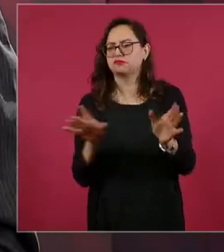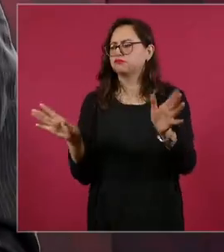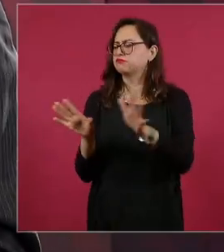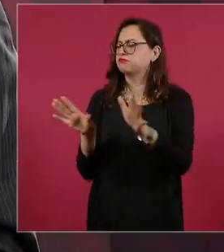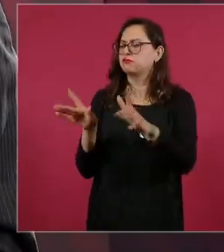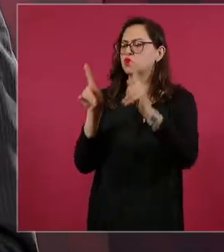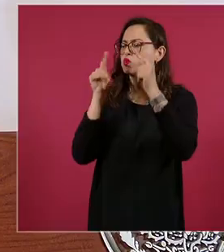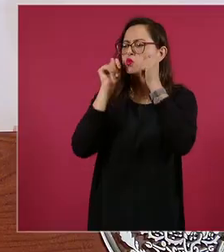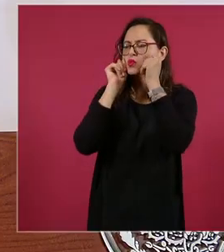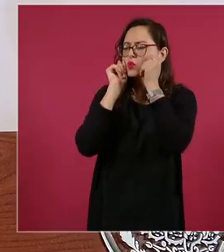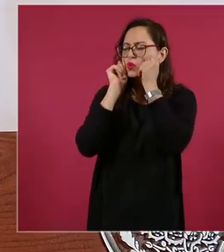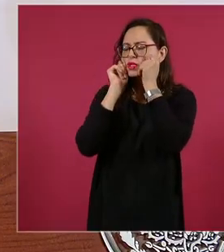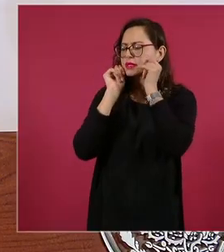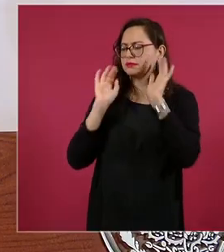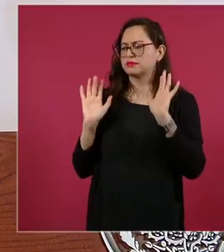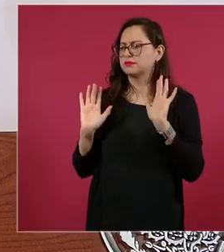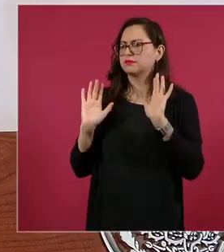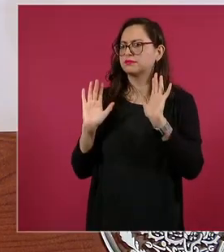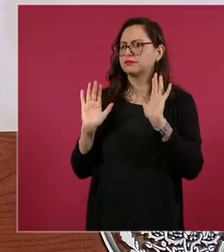del Issste